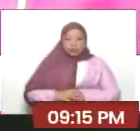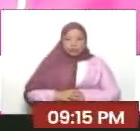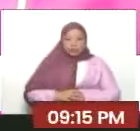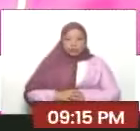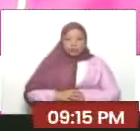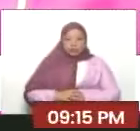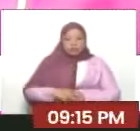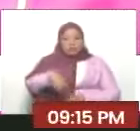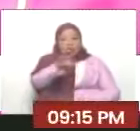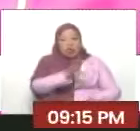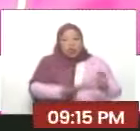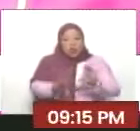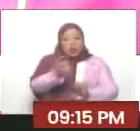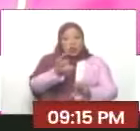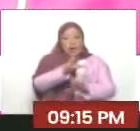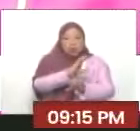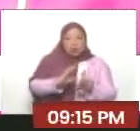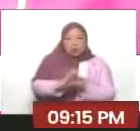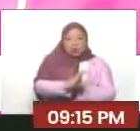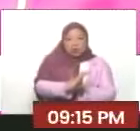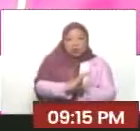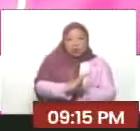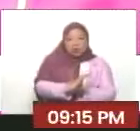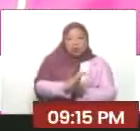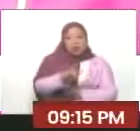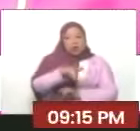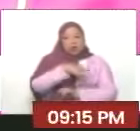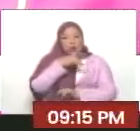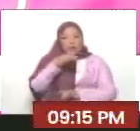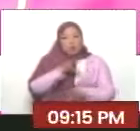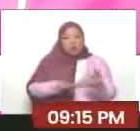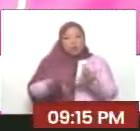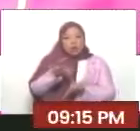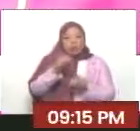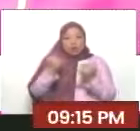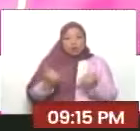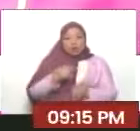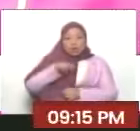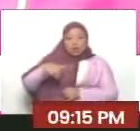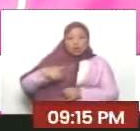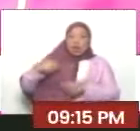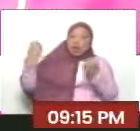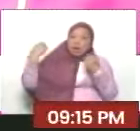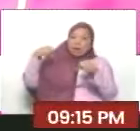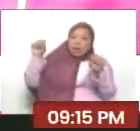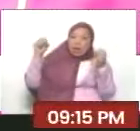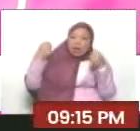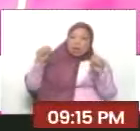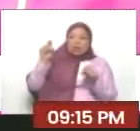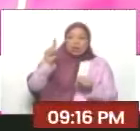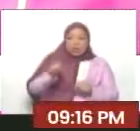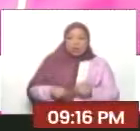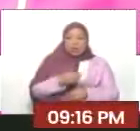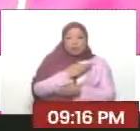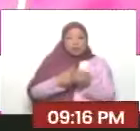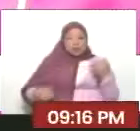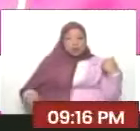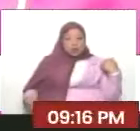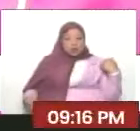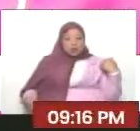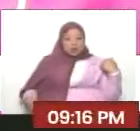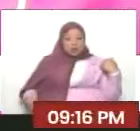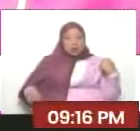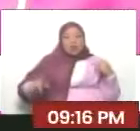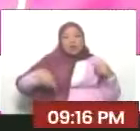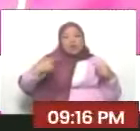Eso es una ciencia, es una cultura. Es una ciencia, forma parte de la cultura, de nuestras prácticas. Y además, presidente, yo